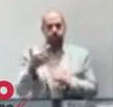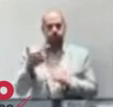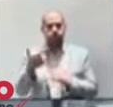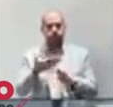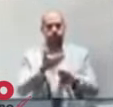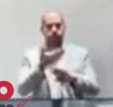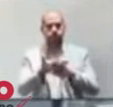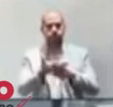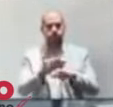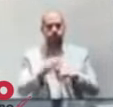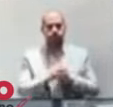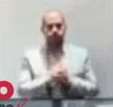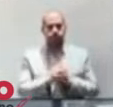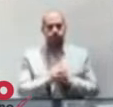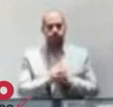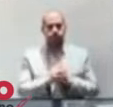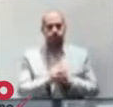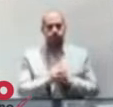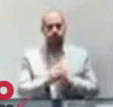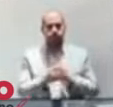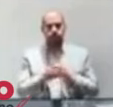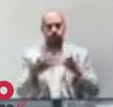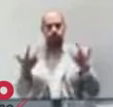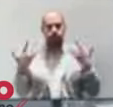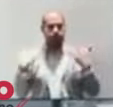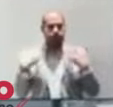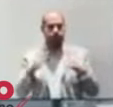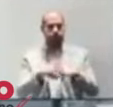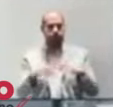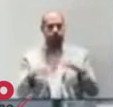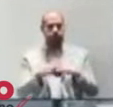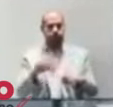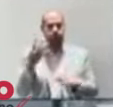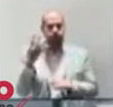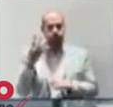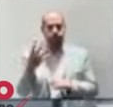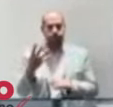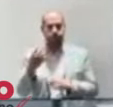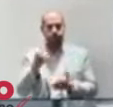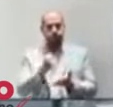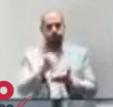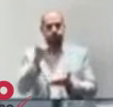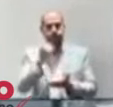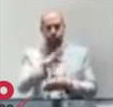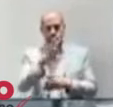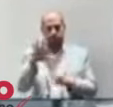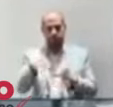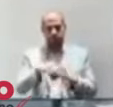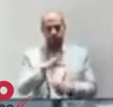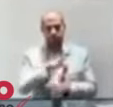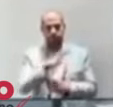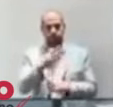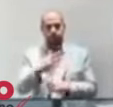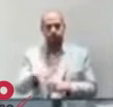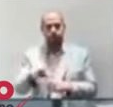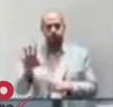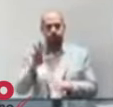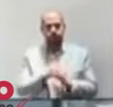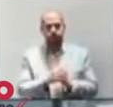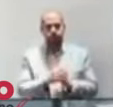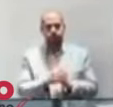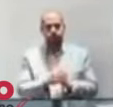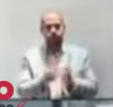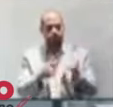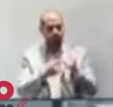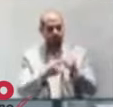en contra y en abstención 4. Aprobado en lo general el